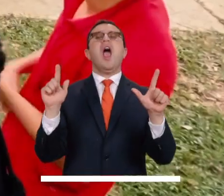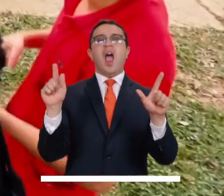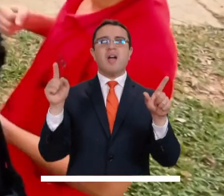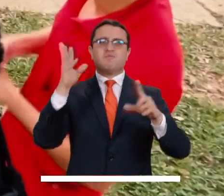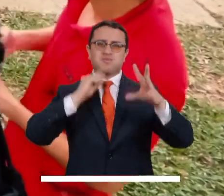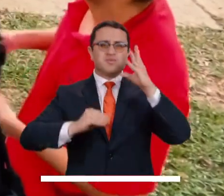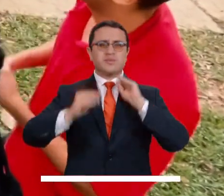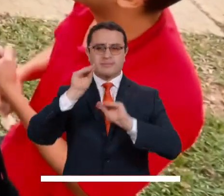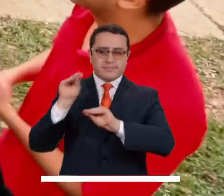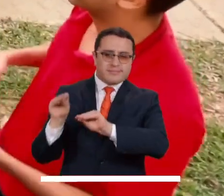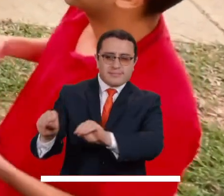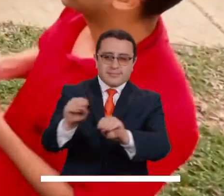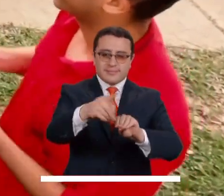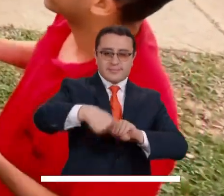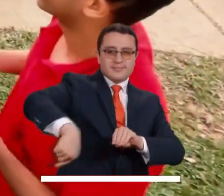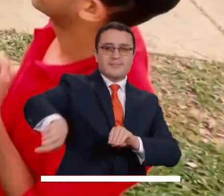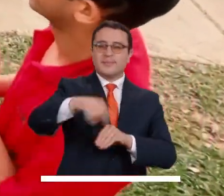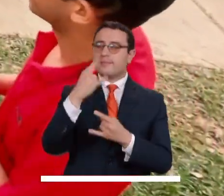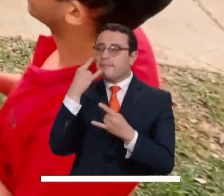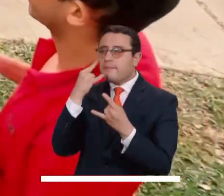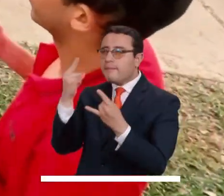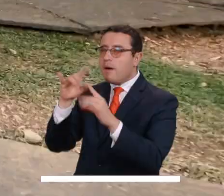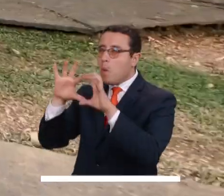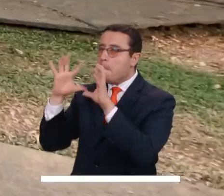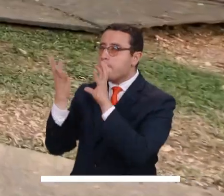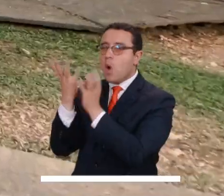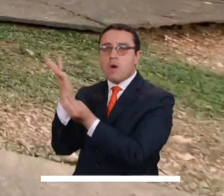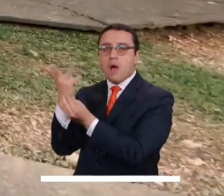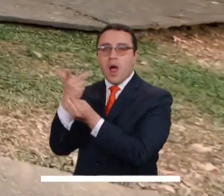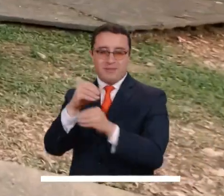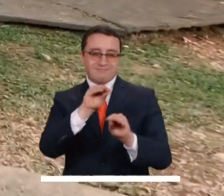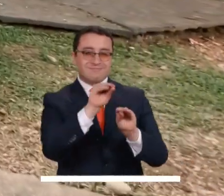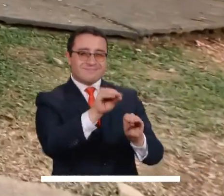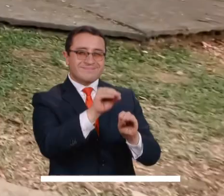experiencia a enseñarlo a quienes se interesan en este mundo artístico.